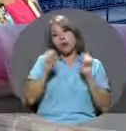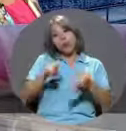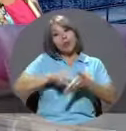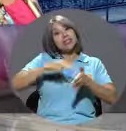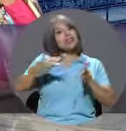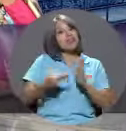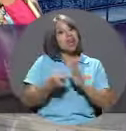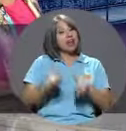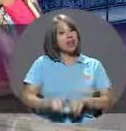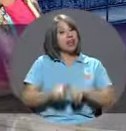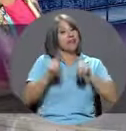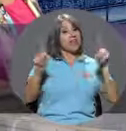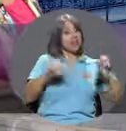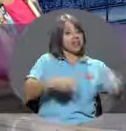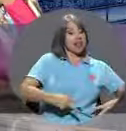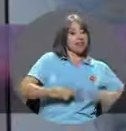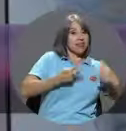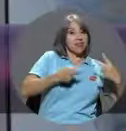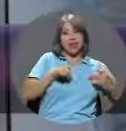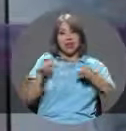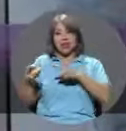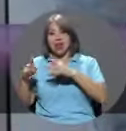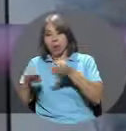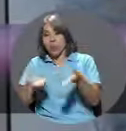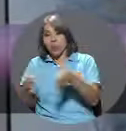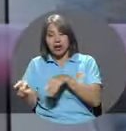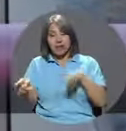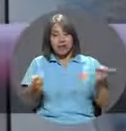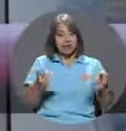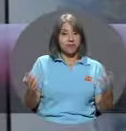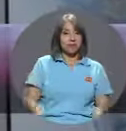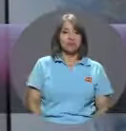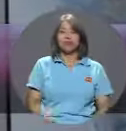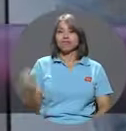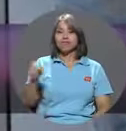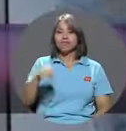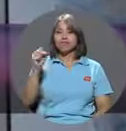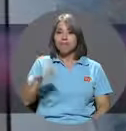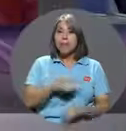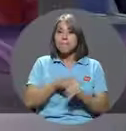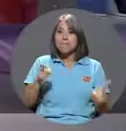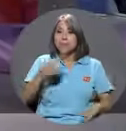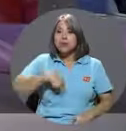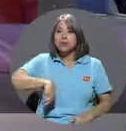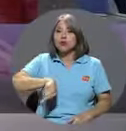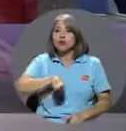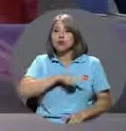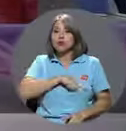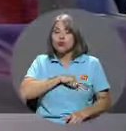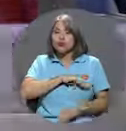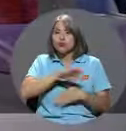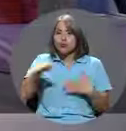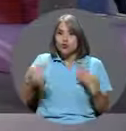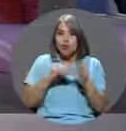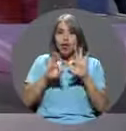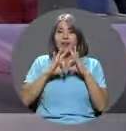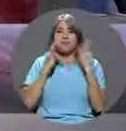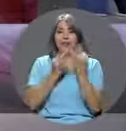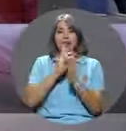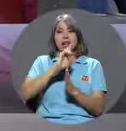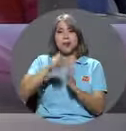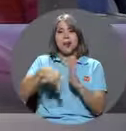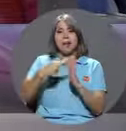significar la diferencia entre la vida y la muerte para una persona. Claro. Claro, pero también ahí entonces es qué papel tenemos en general toda